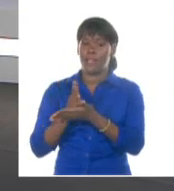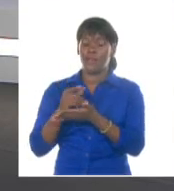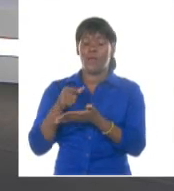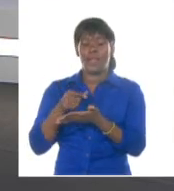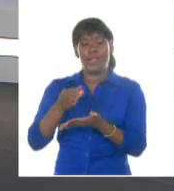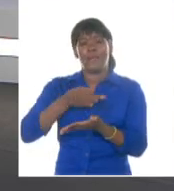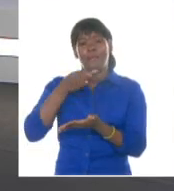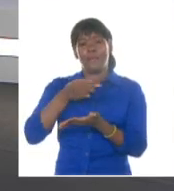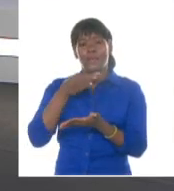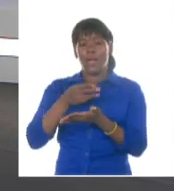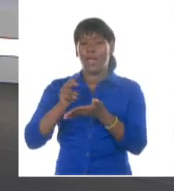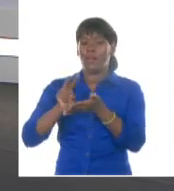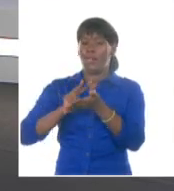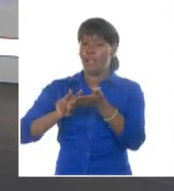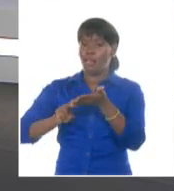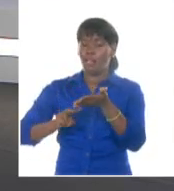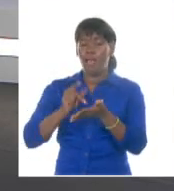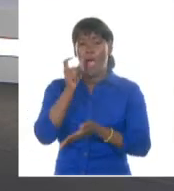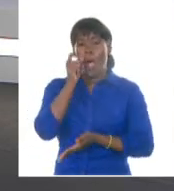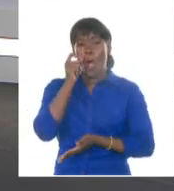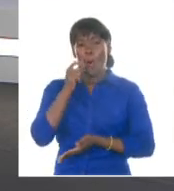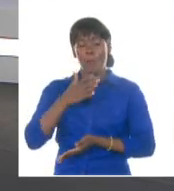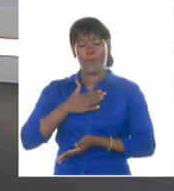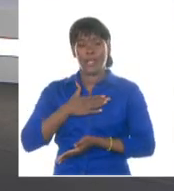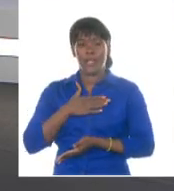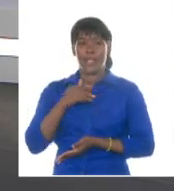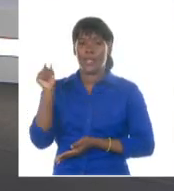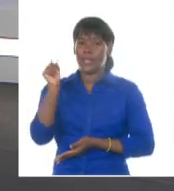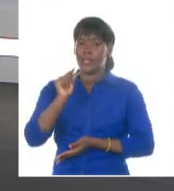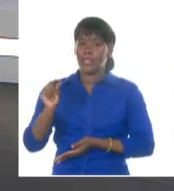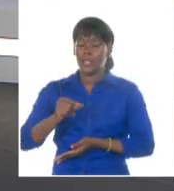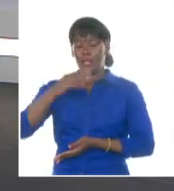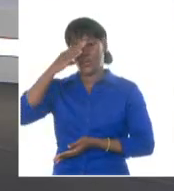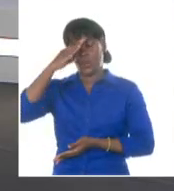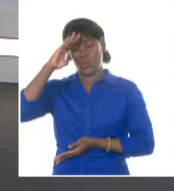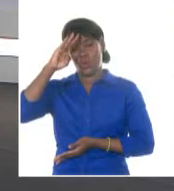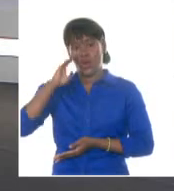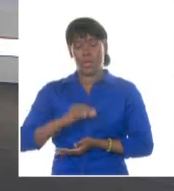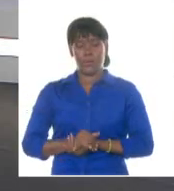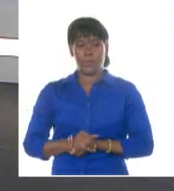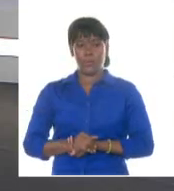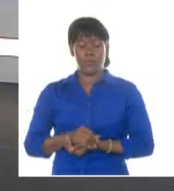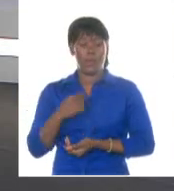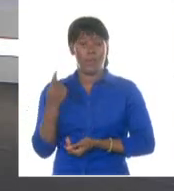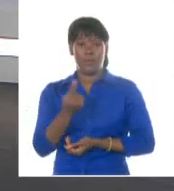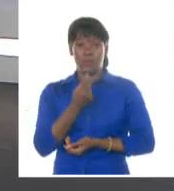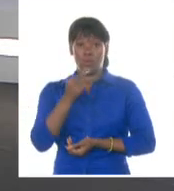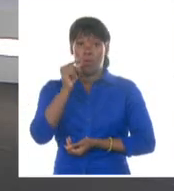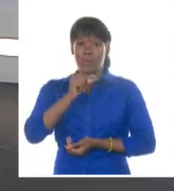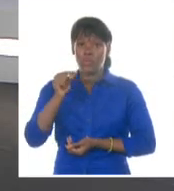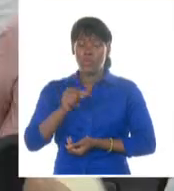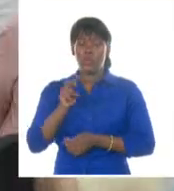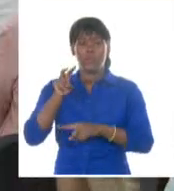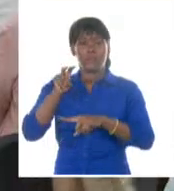centenario del escritor cubano-italiano. El homenaje fue protagonizado por las escritoras Mayerín Bello y Laura Di